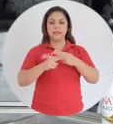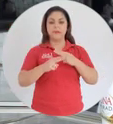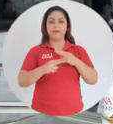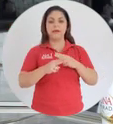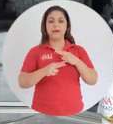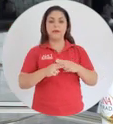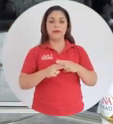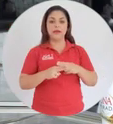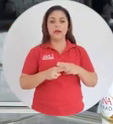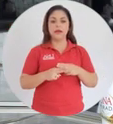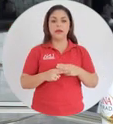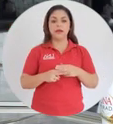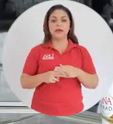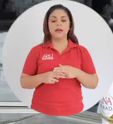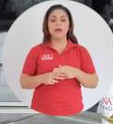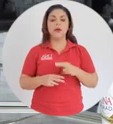¿verdad?